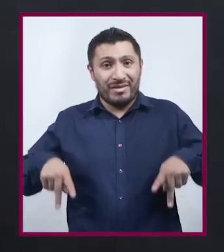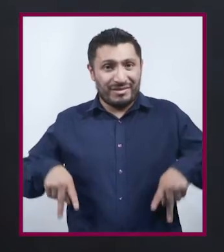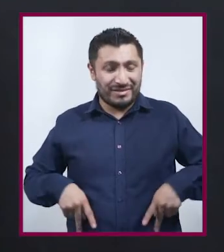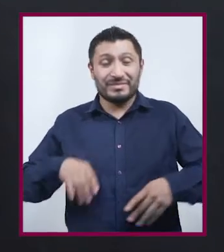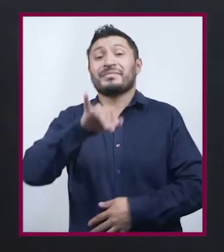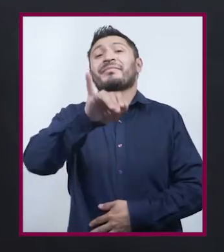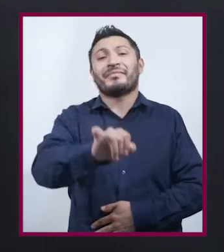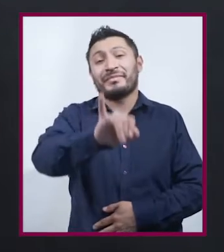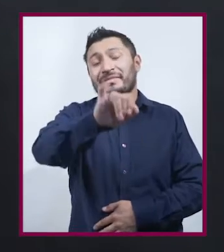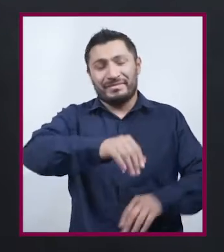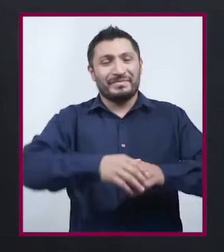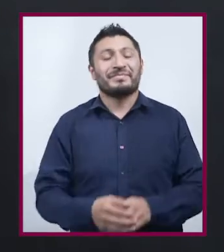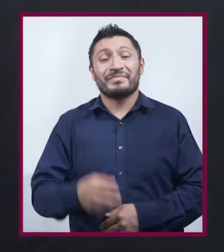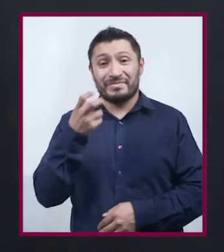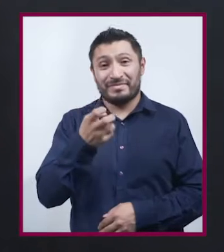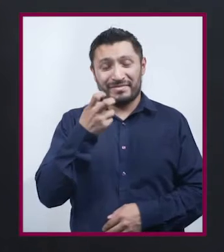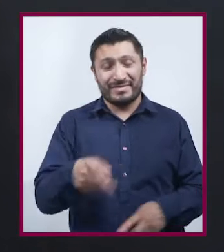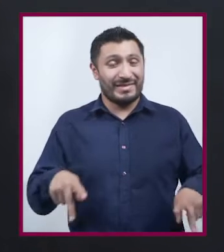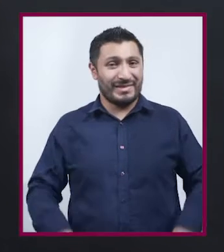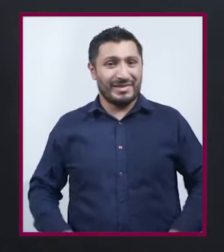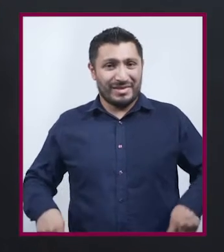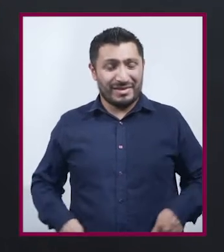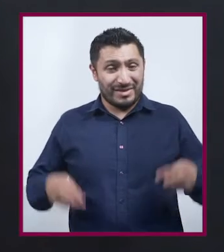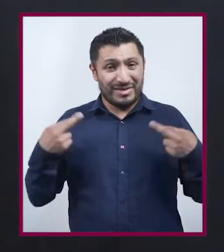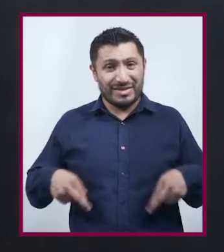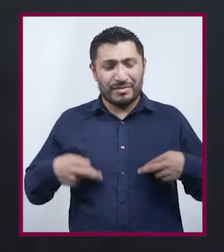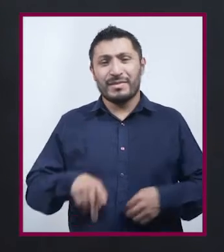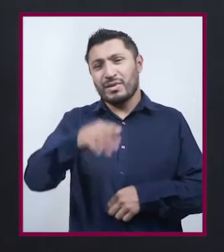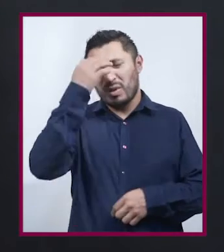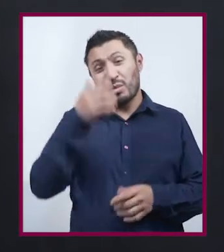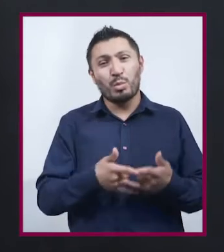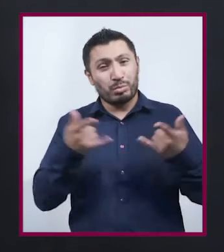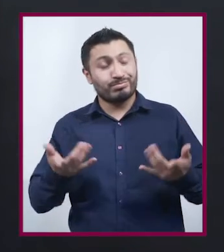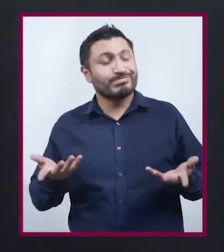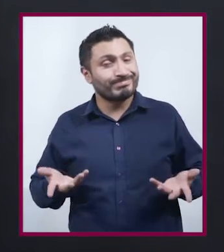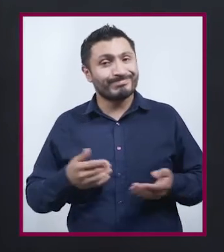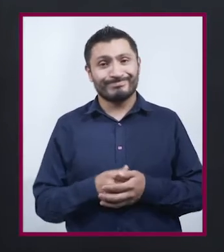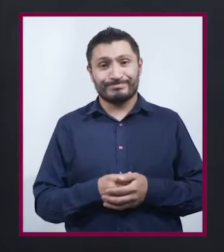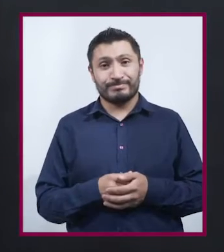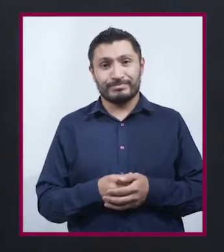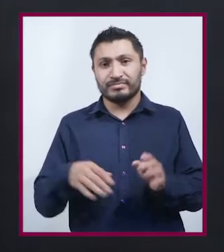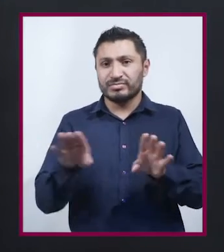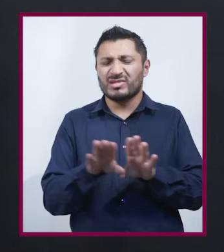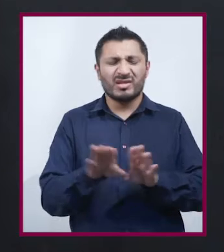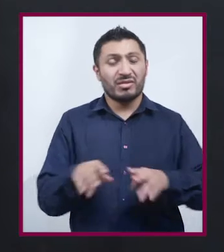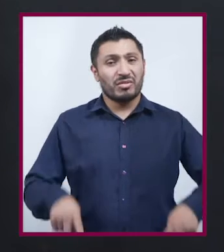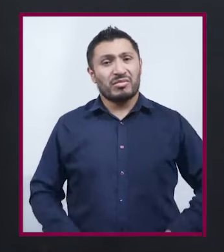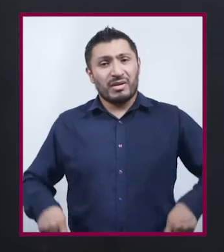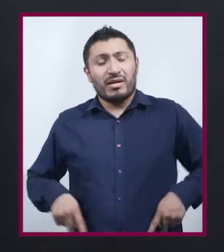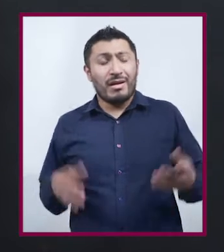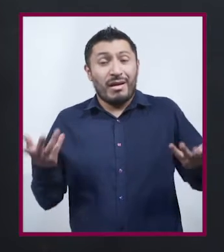pantalón. Sí, esta prenda de vestir. ¿Conoces la historia del pantalón? ¿Cómo fue que esta